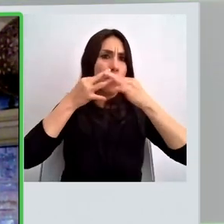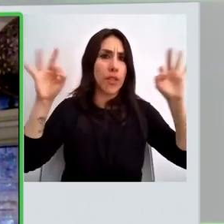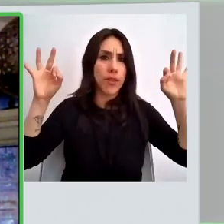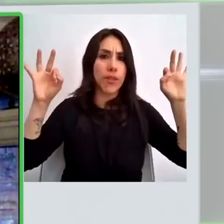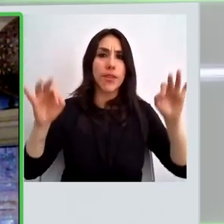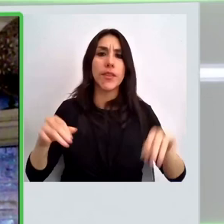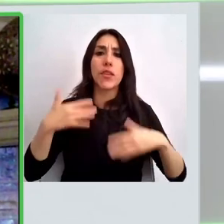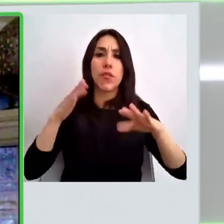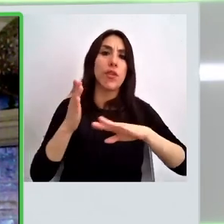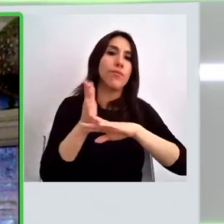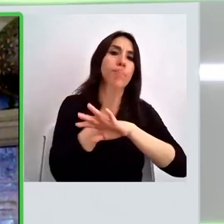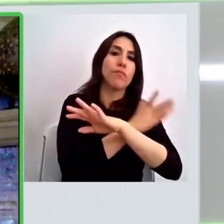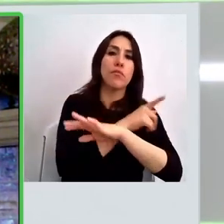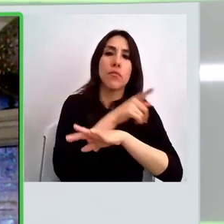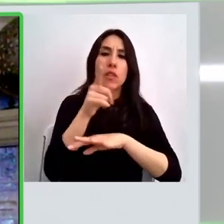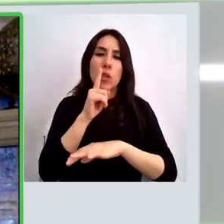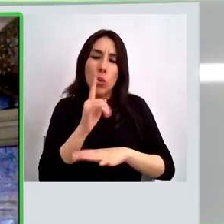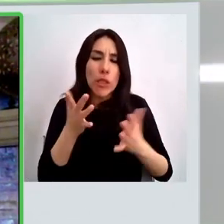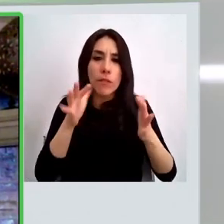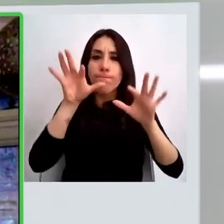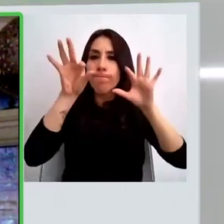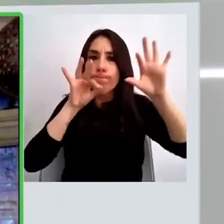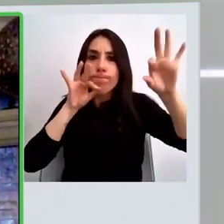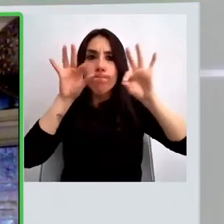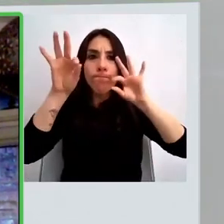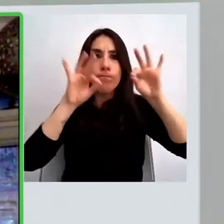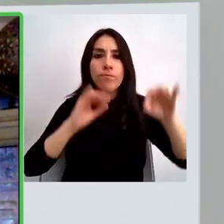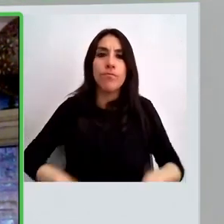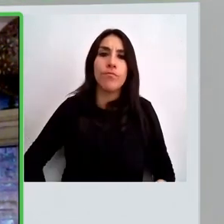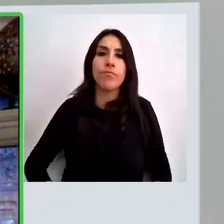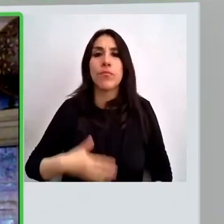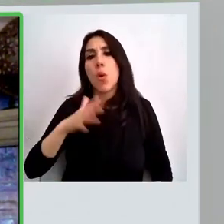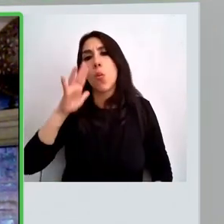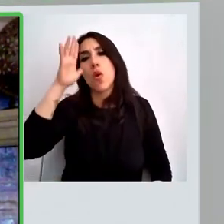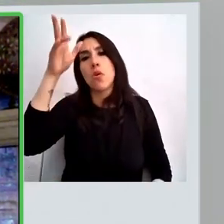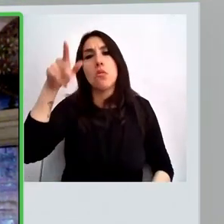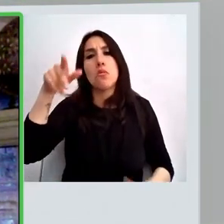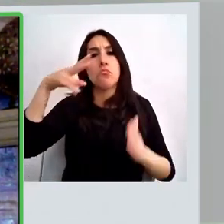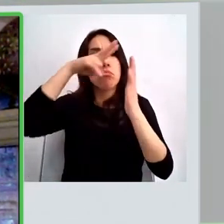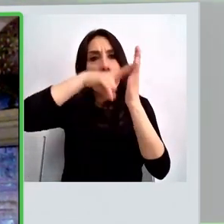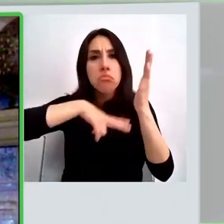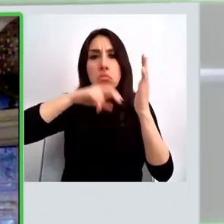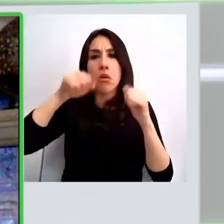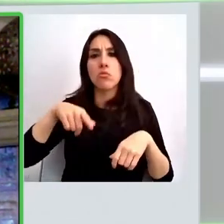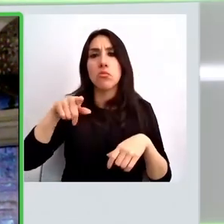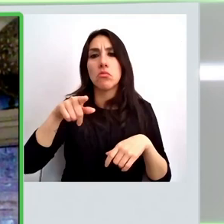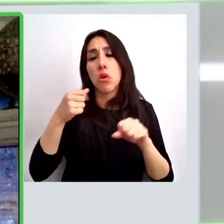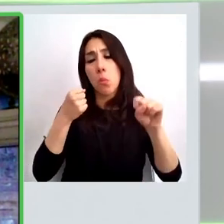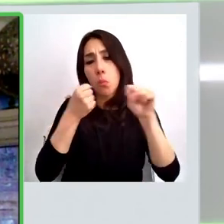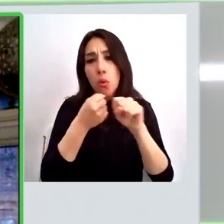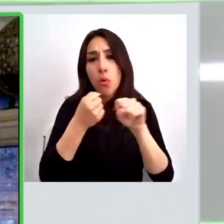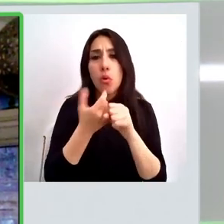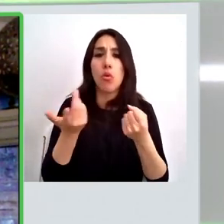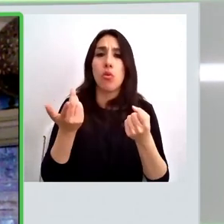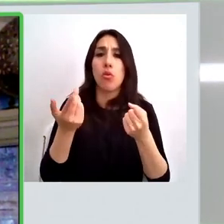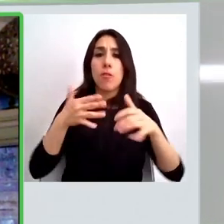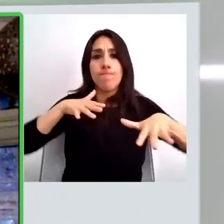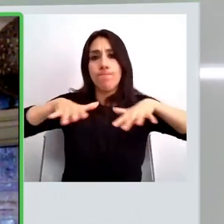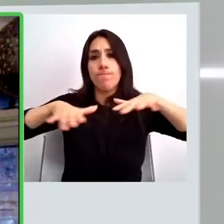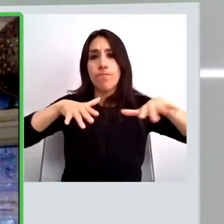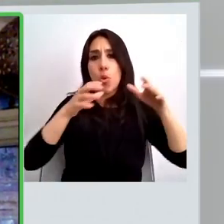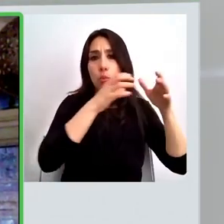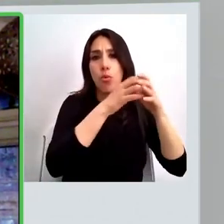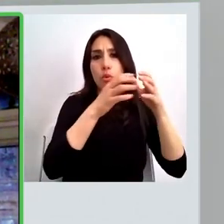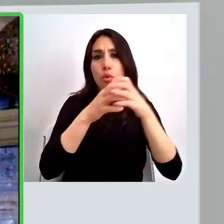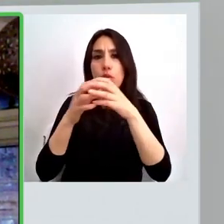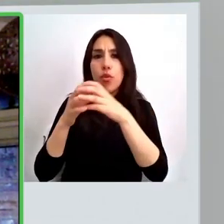quizás pueden apoyar a organizaciones que también los puedan ayudar a crear esta este grupo de organización para ayudar a